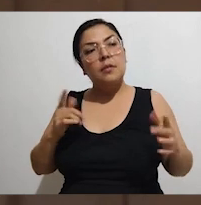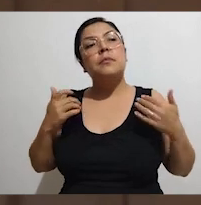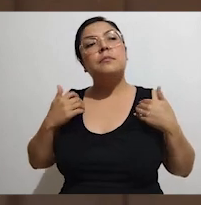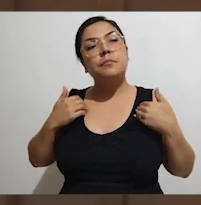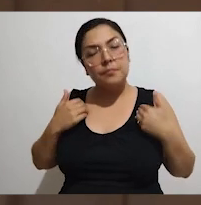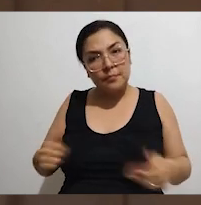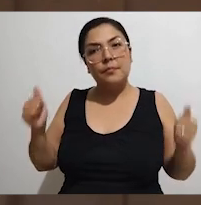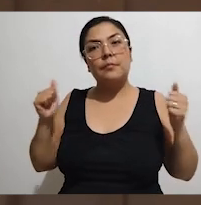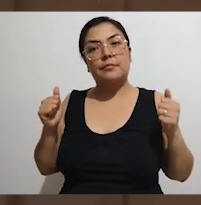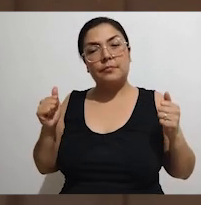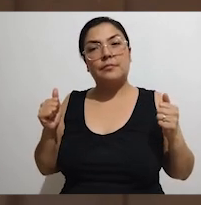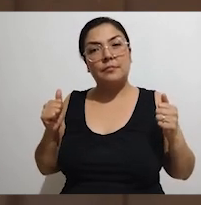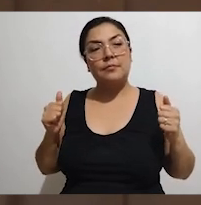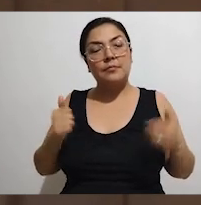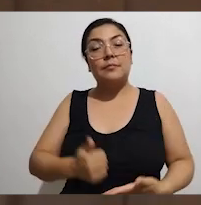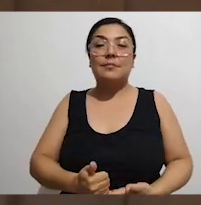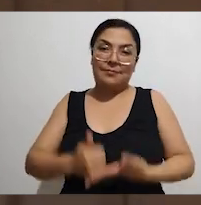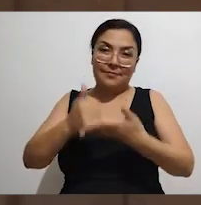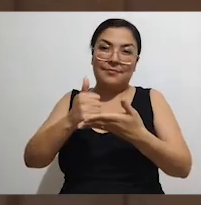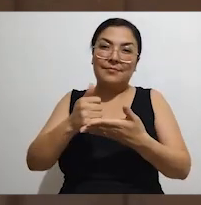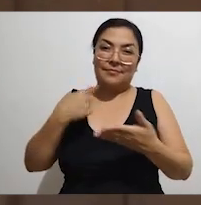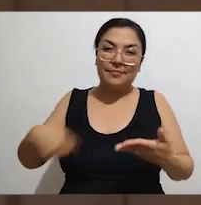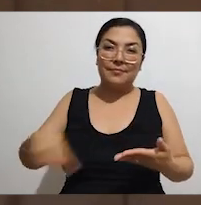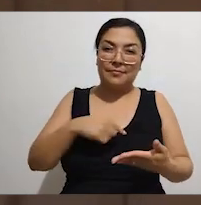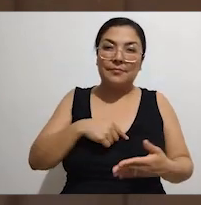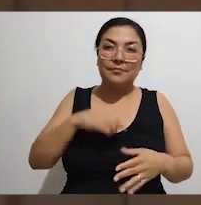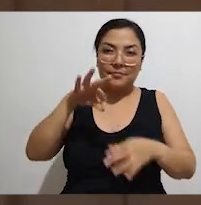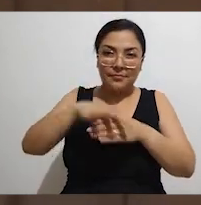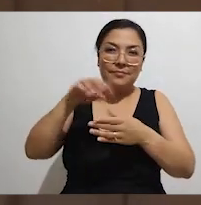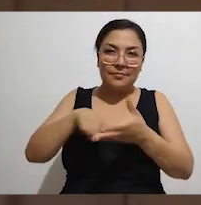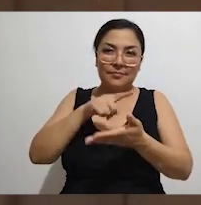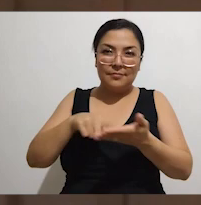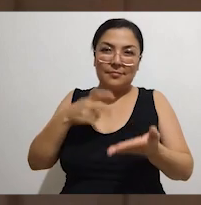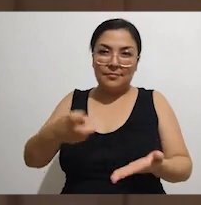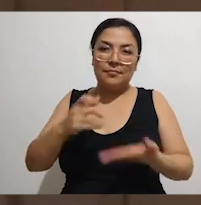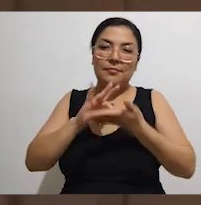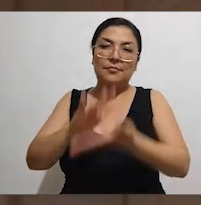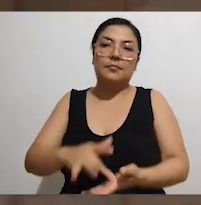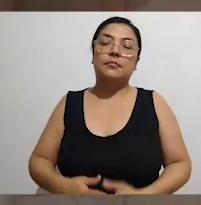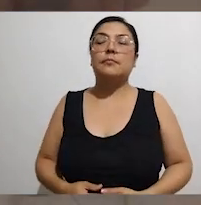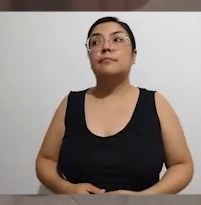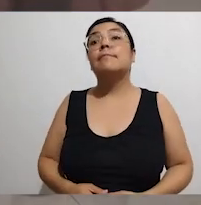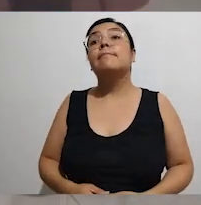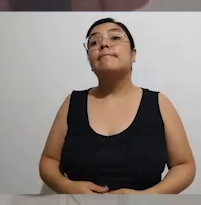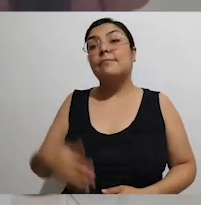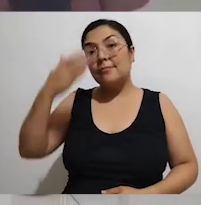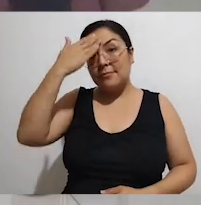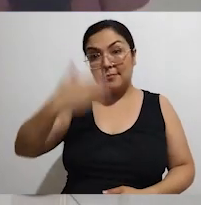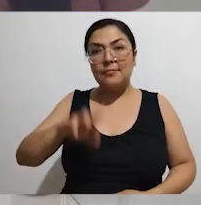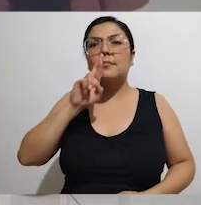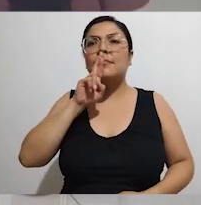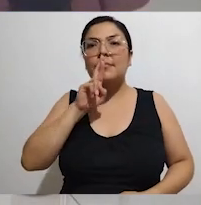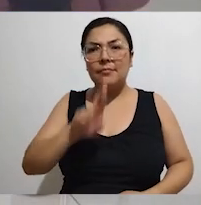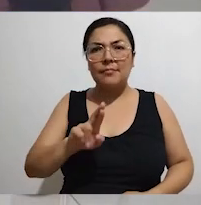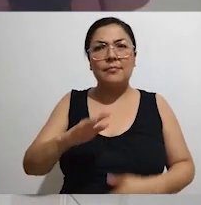y además desde el punto de vista jurisdiccional de nuestro proceso. También dentro de los resultados sabemos que